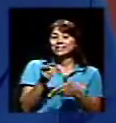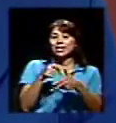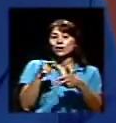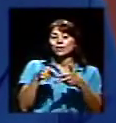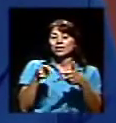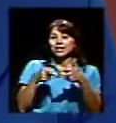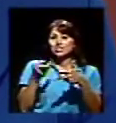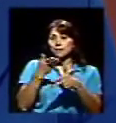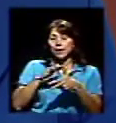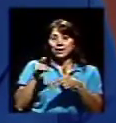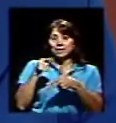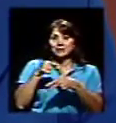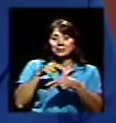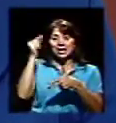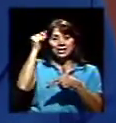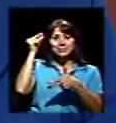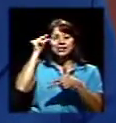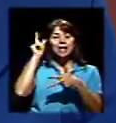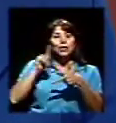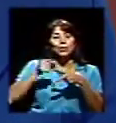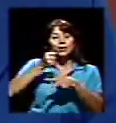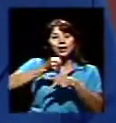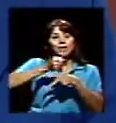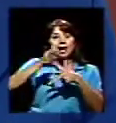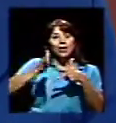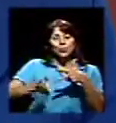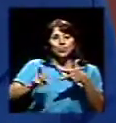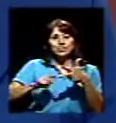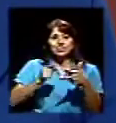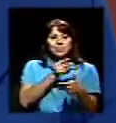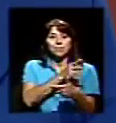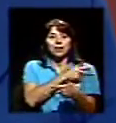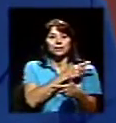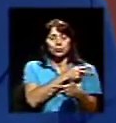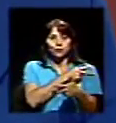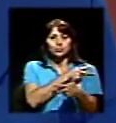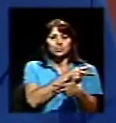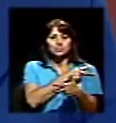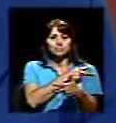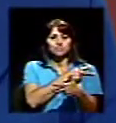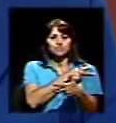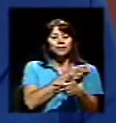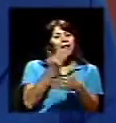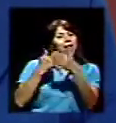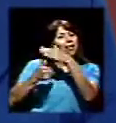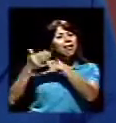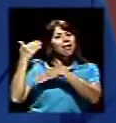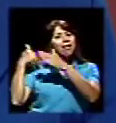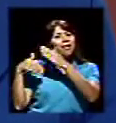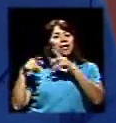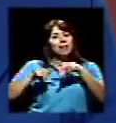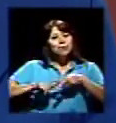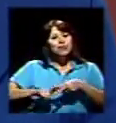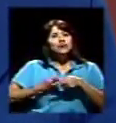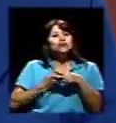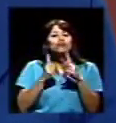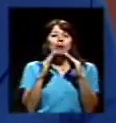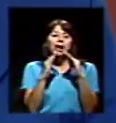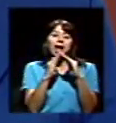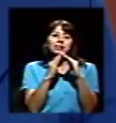los trabajadores y por los patronos. Empezó en una casita y hoy es